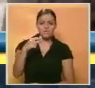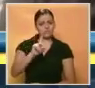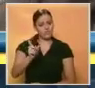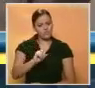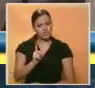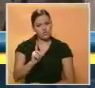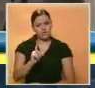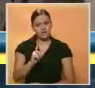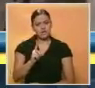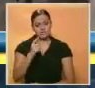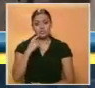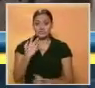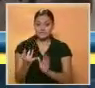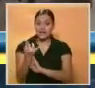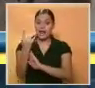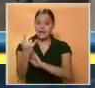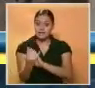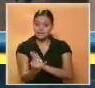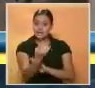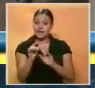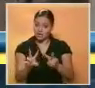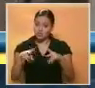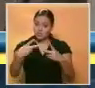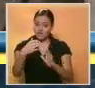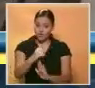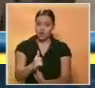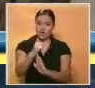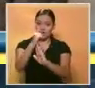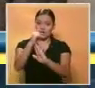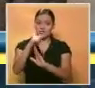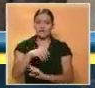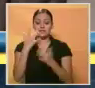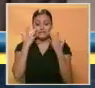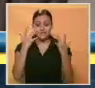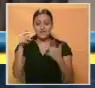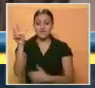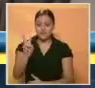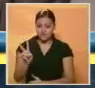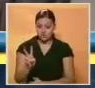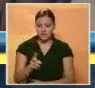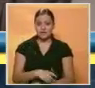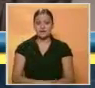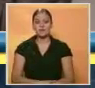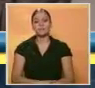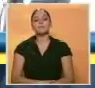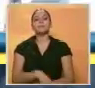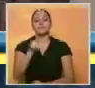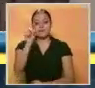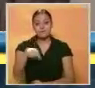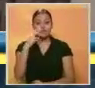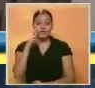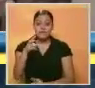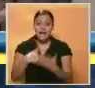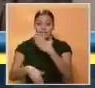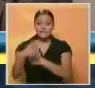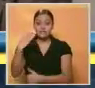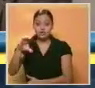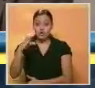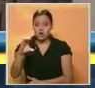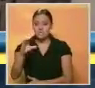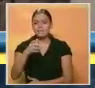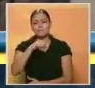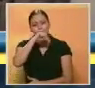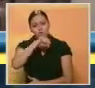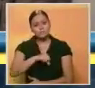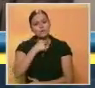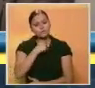doy cuenta de que están surgiendo los nuevos líderes. Lo veo en Venezuela, lo vi en Colombia, me encantó la